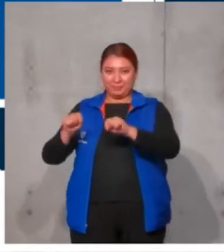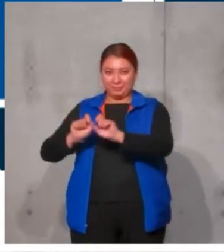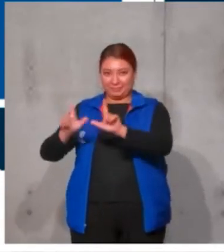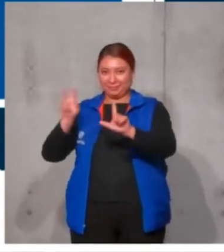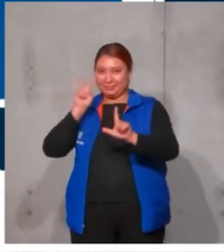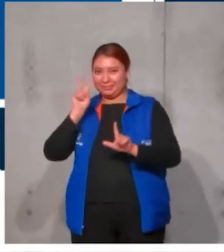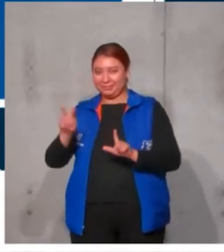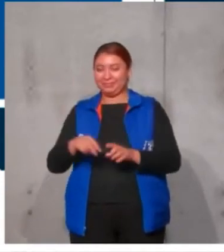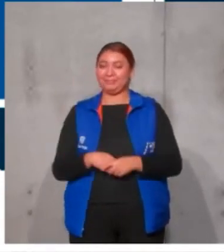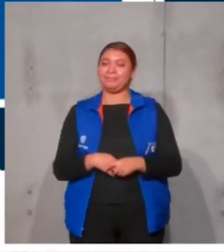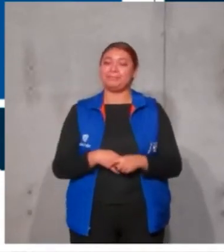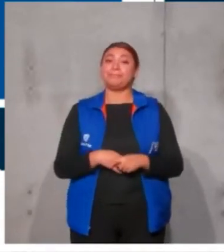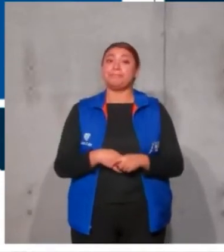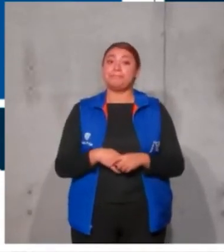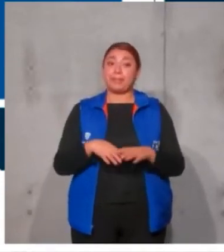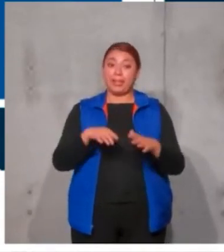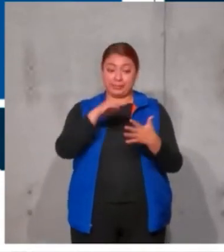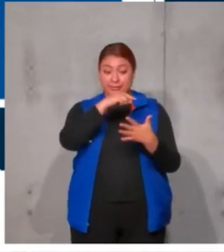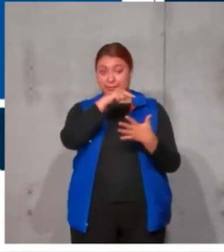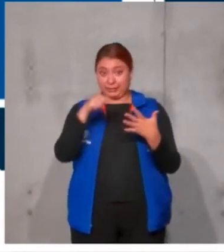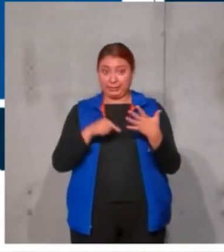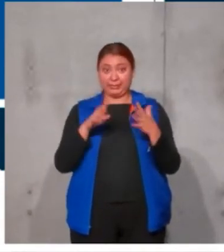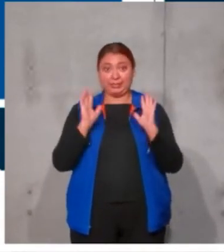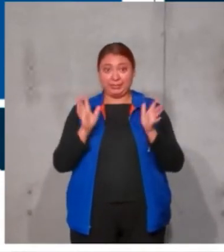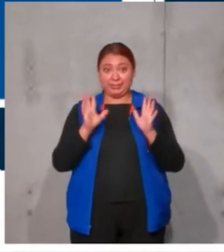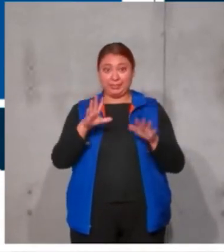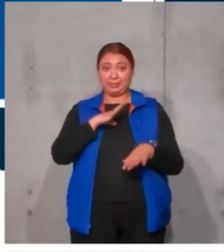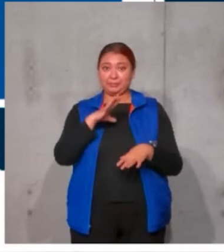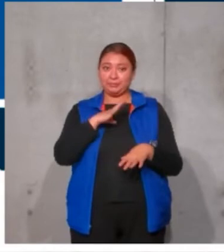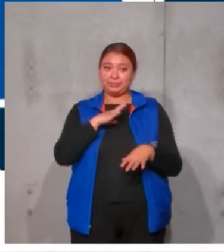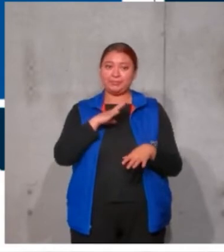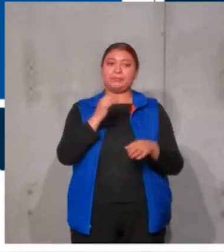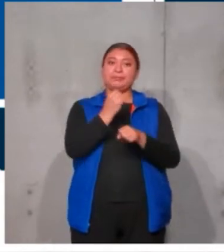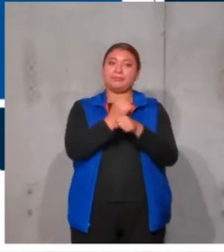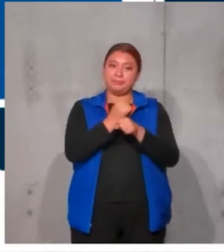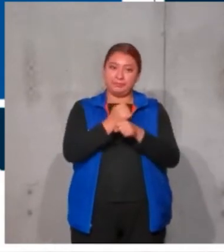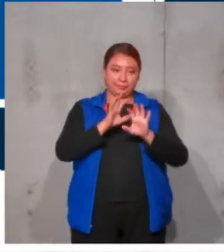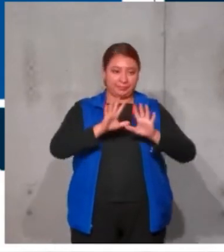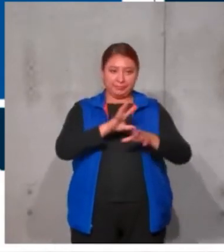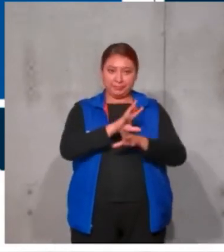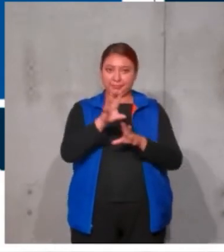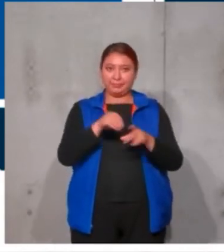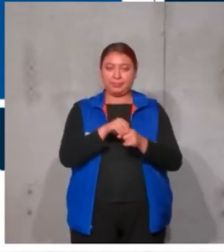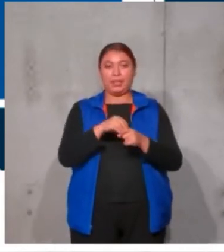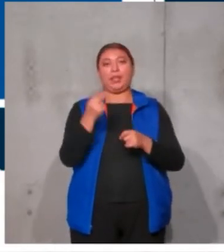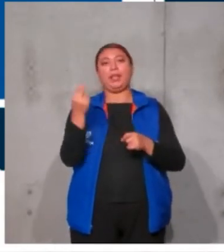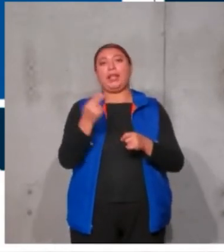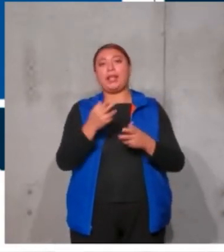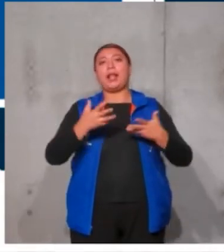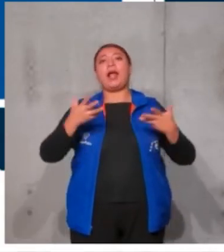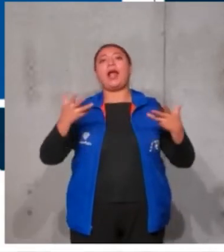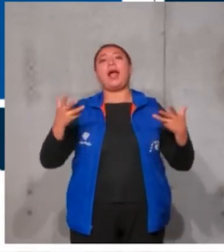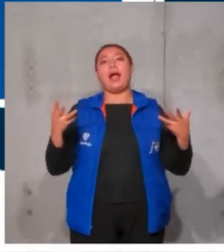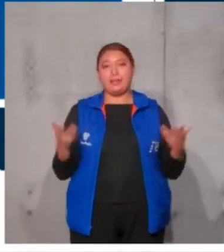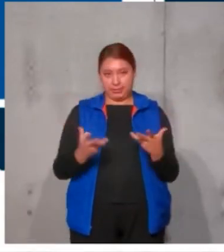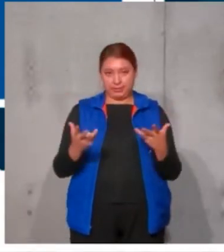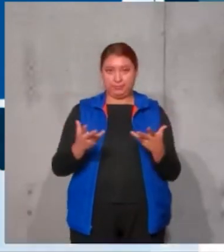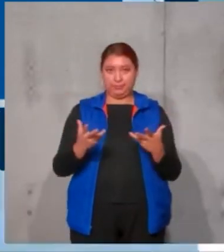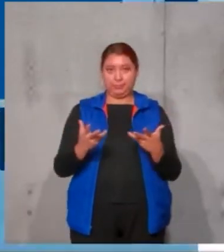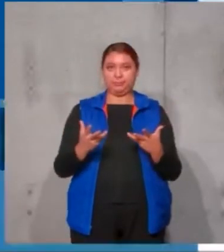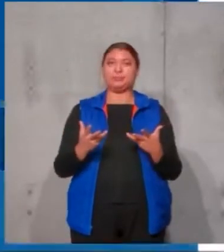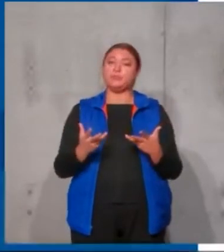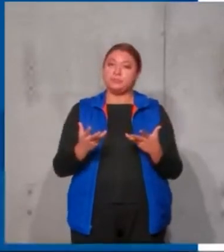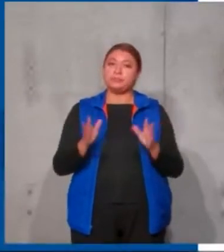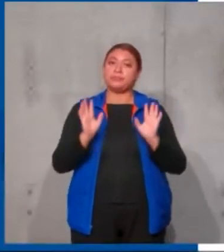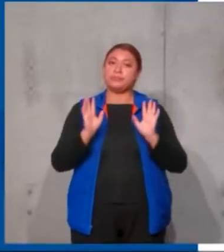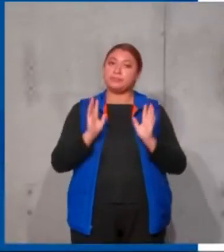Una vez que ya tenemos esos datos, nosotros vamos a priorizar esos asuntos.